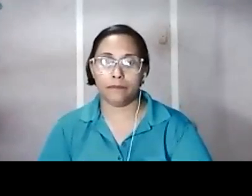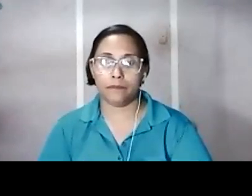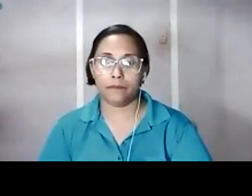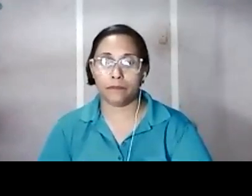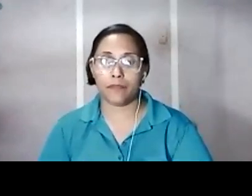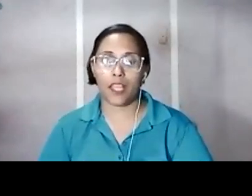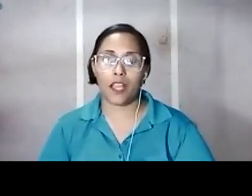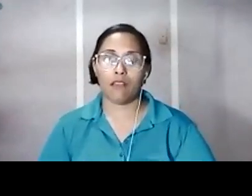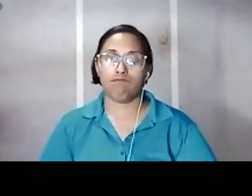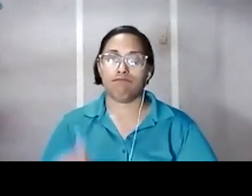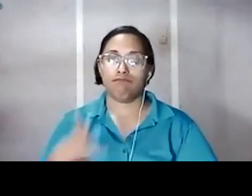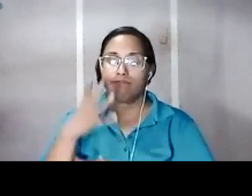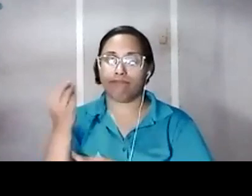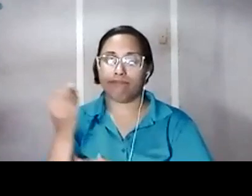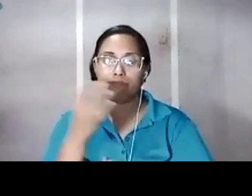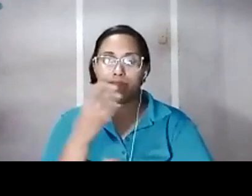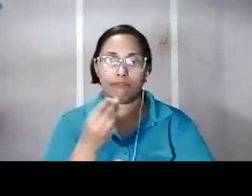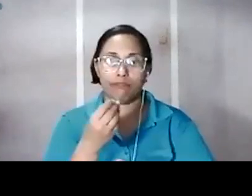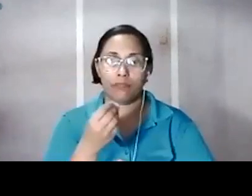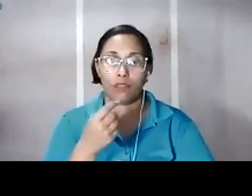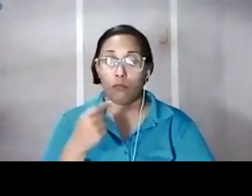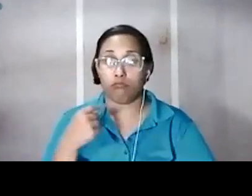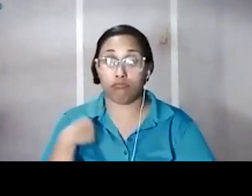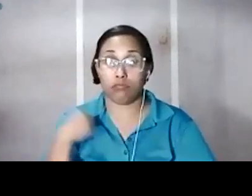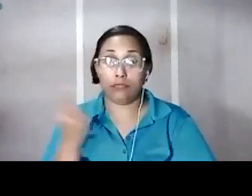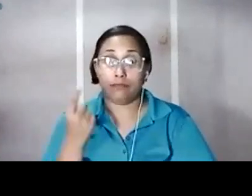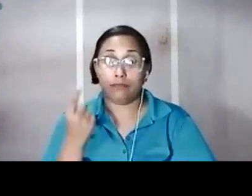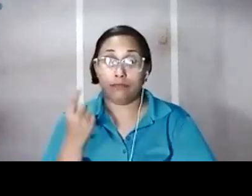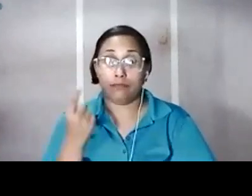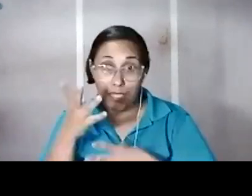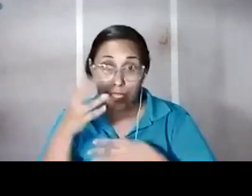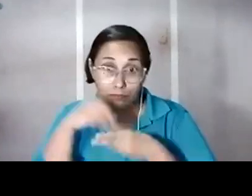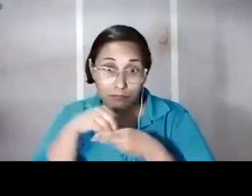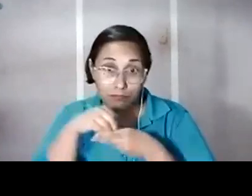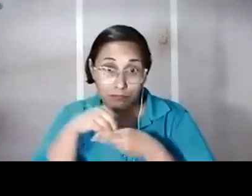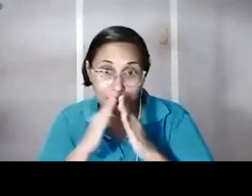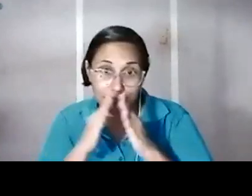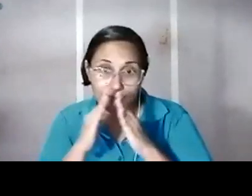la salida. Si yo soy una ermitaña urbana.